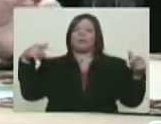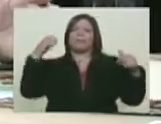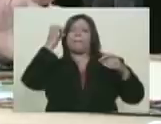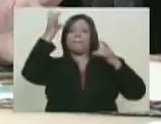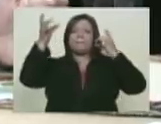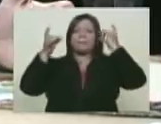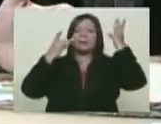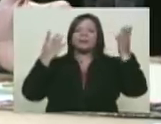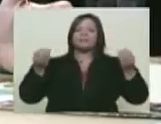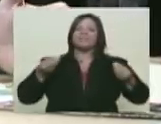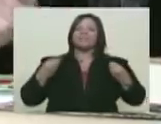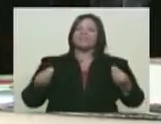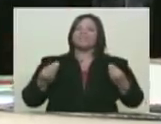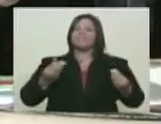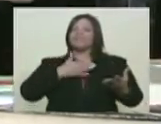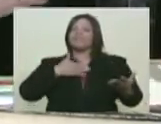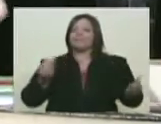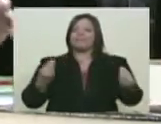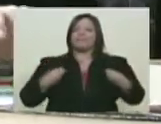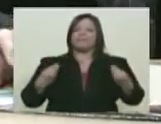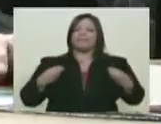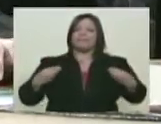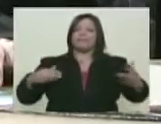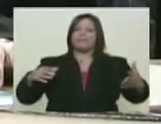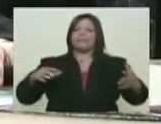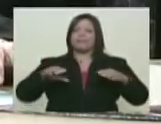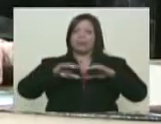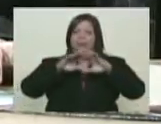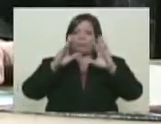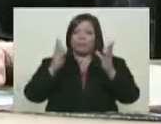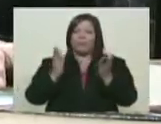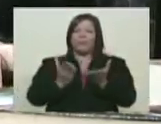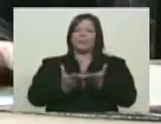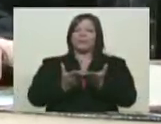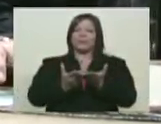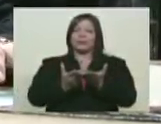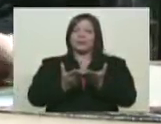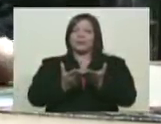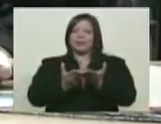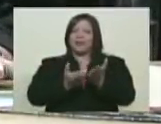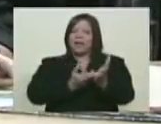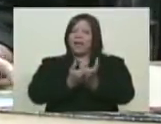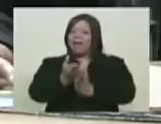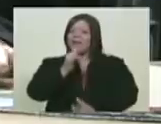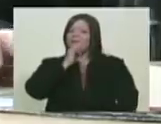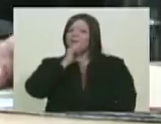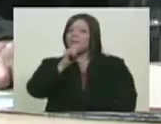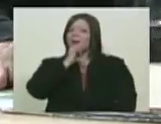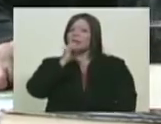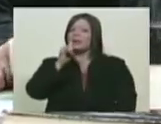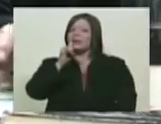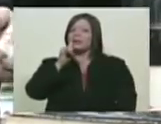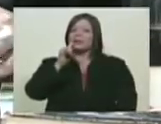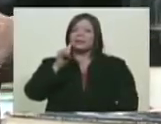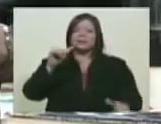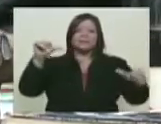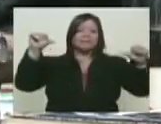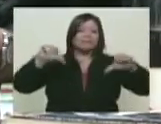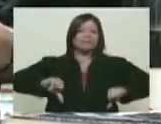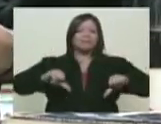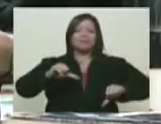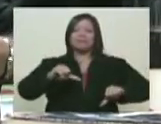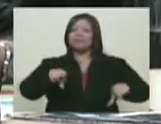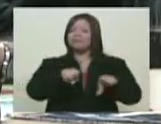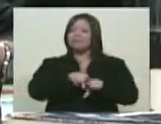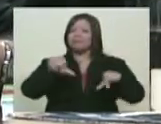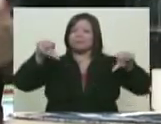¿Qué quieres que te diga? Que vivimos en un universo en el cual la calidad de la información que circula es de una pobreza